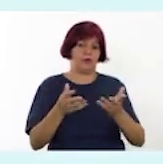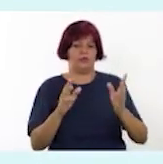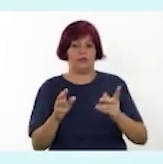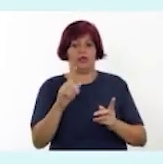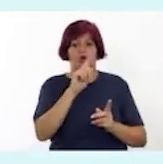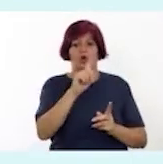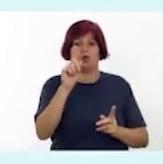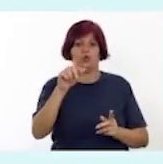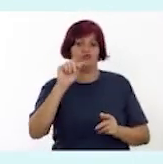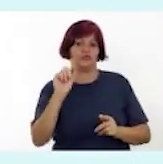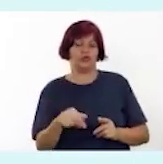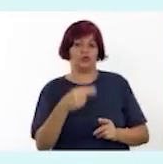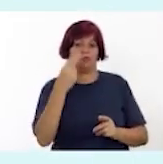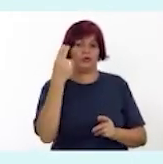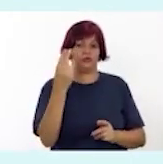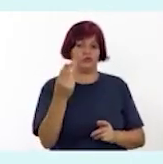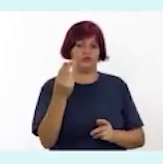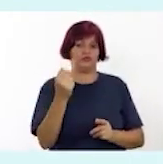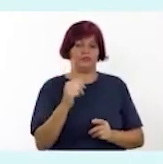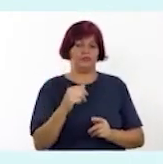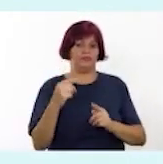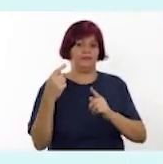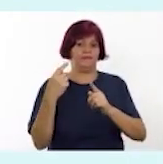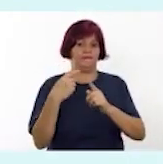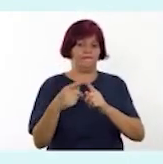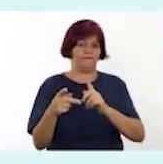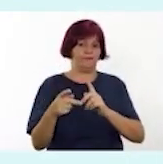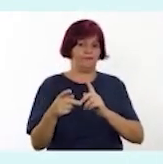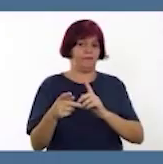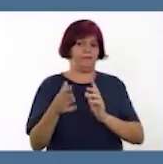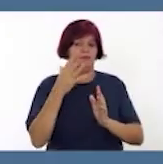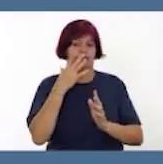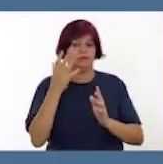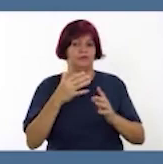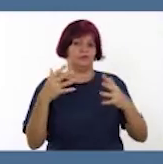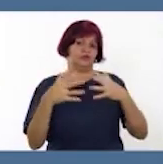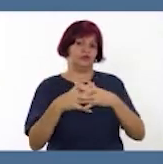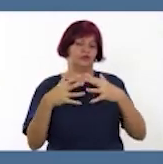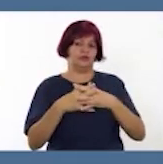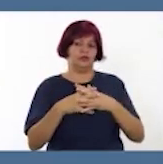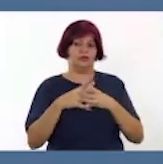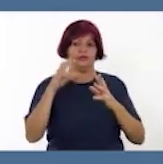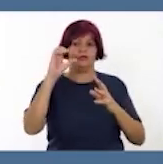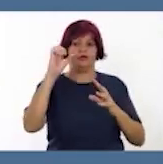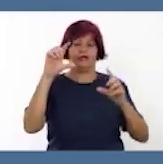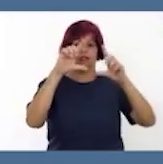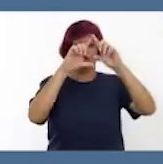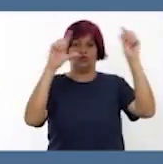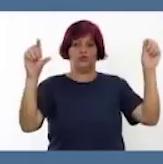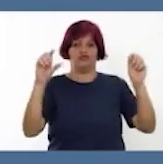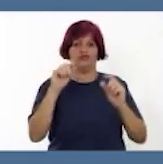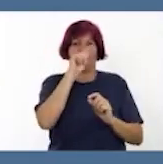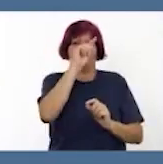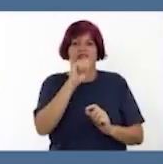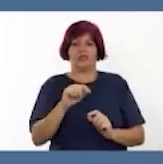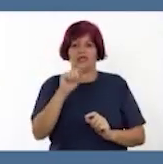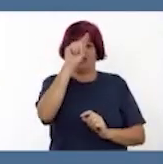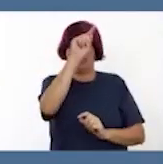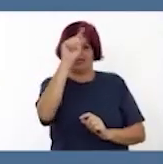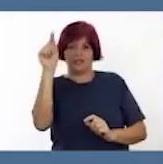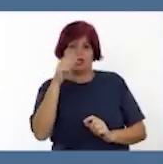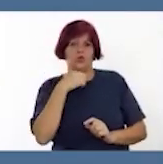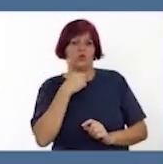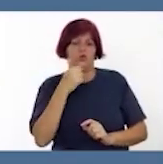raíz de 5, que es aproximadamente 11,2. Otra de las cuestiones esenciales, bueno, está relacionada con las